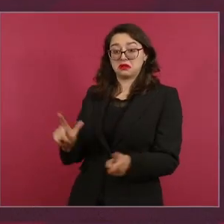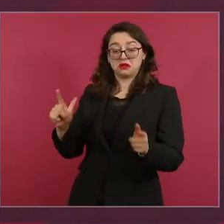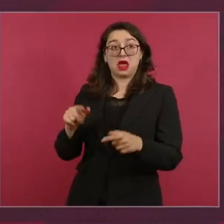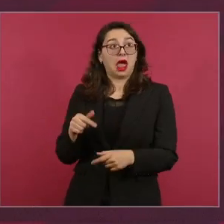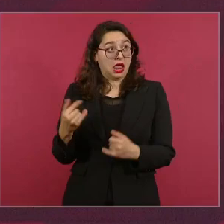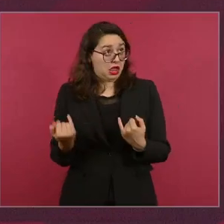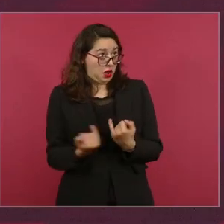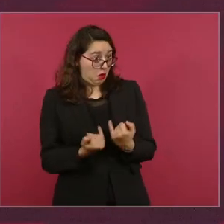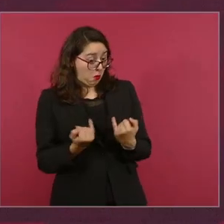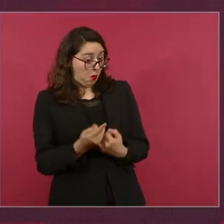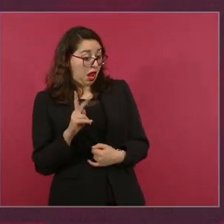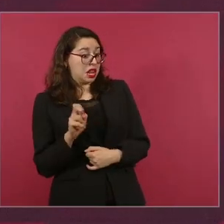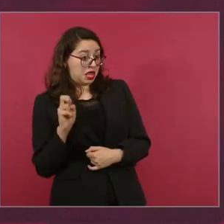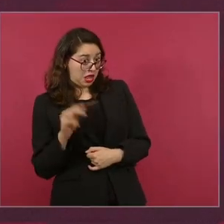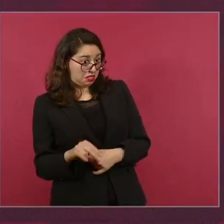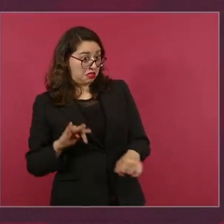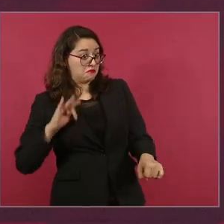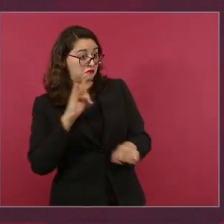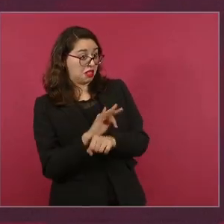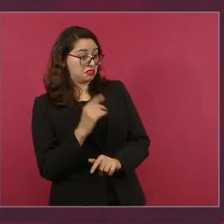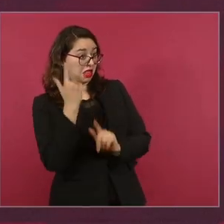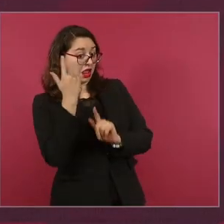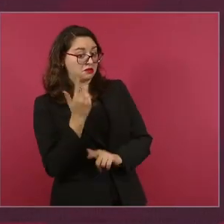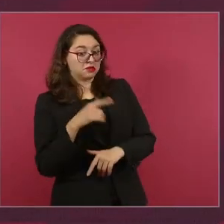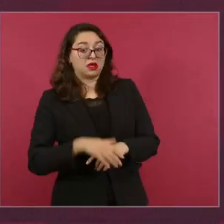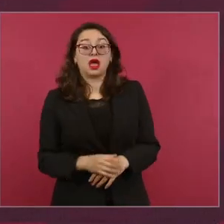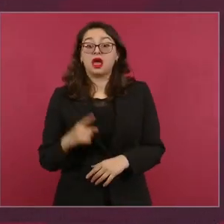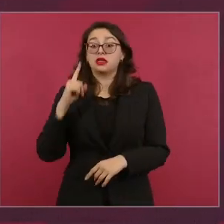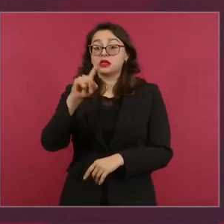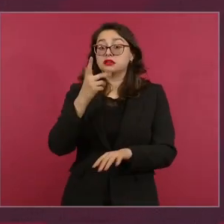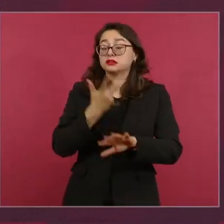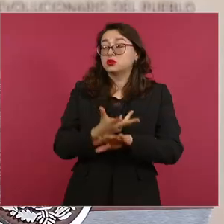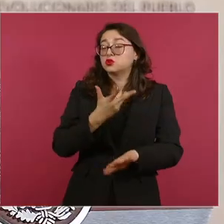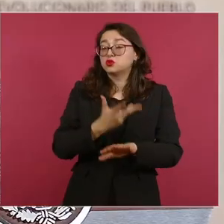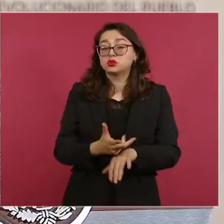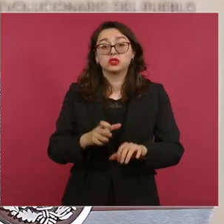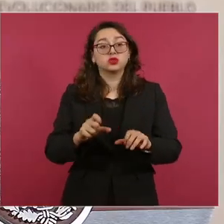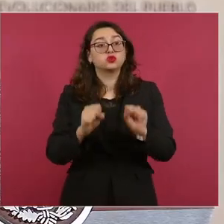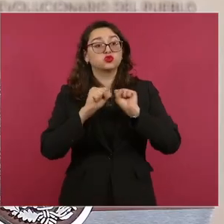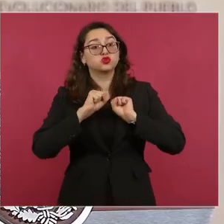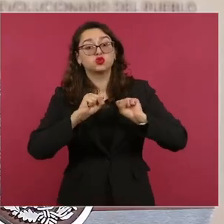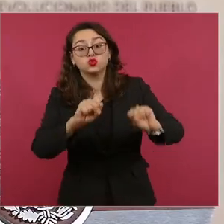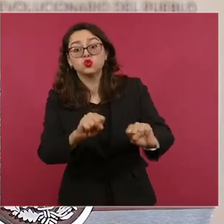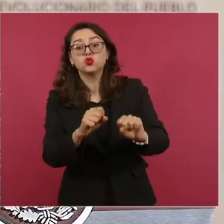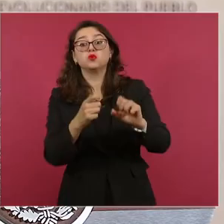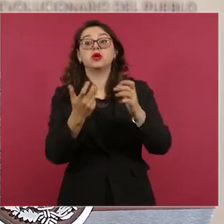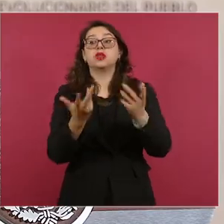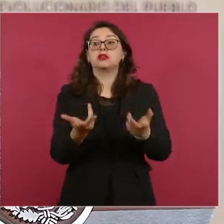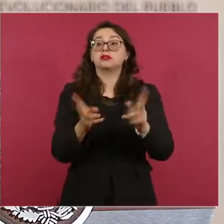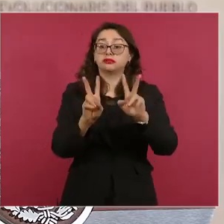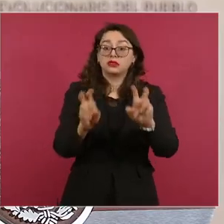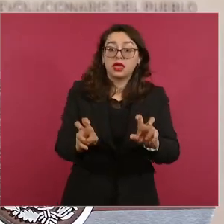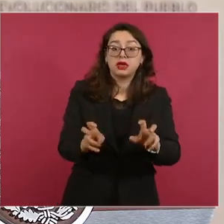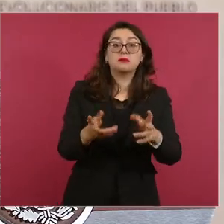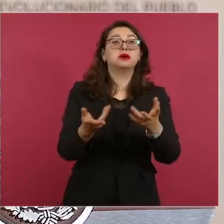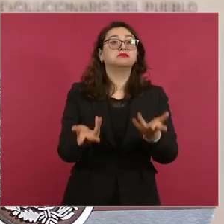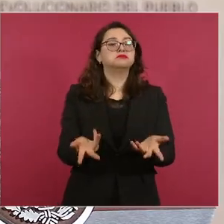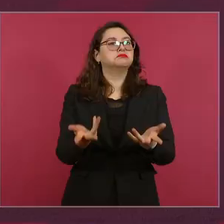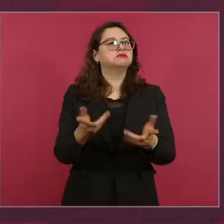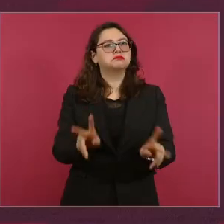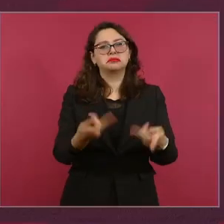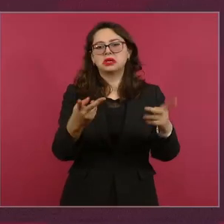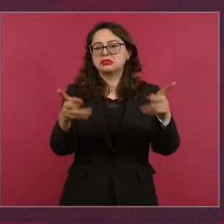centro comercial en Estados Unidos, armas de alto poder en Texas,